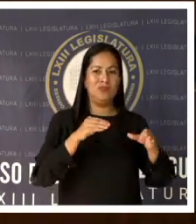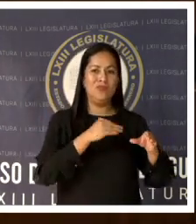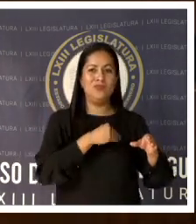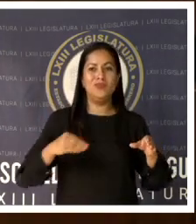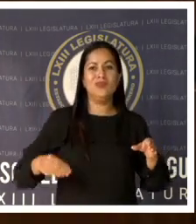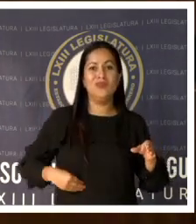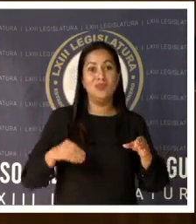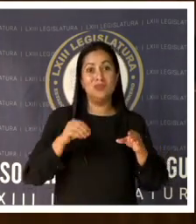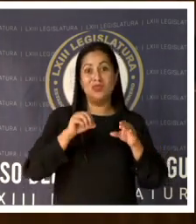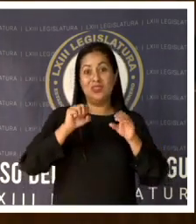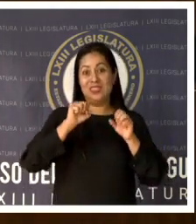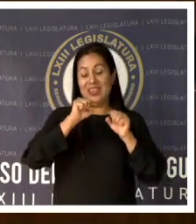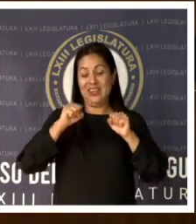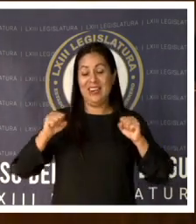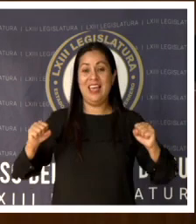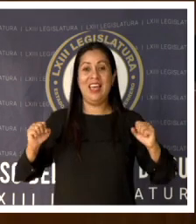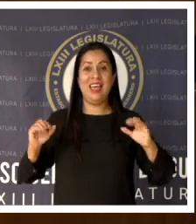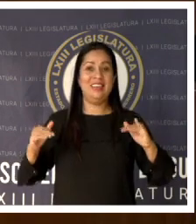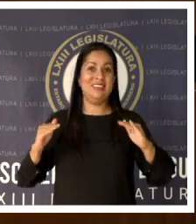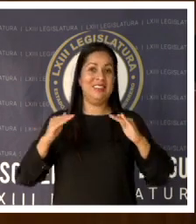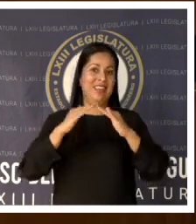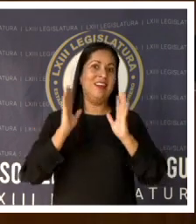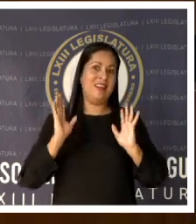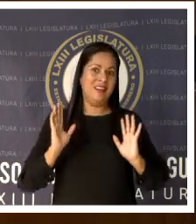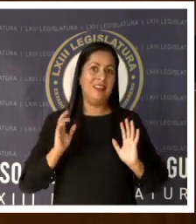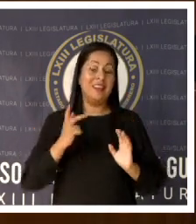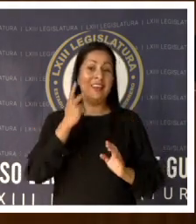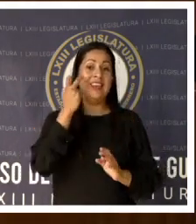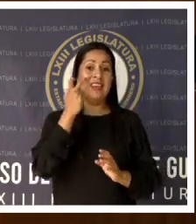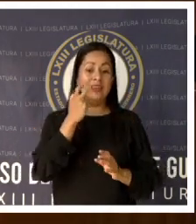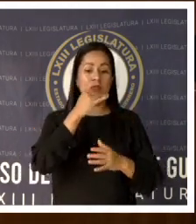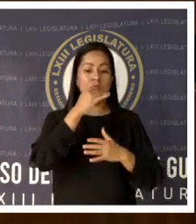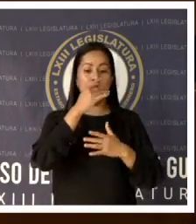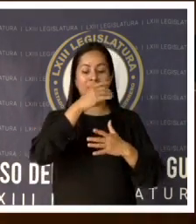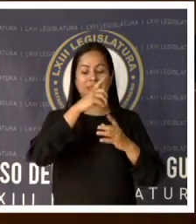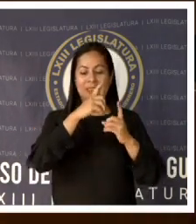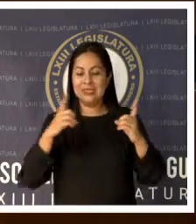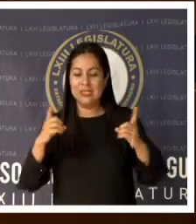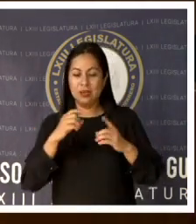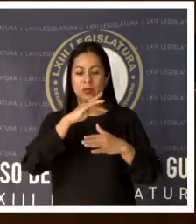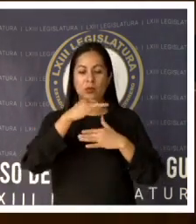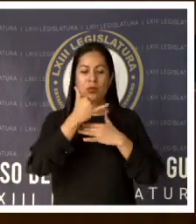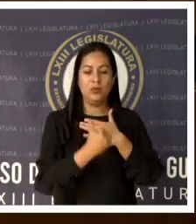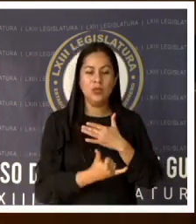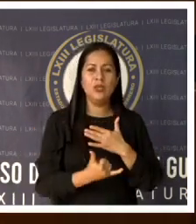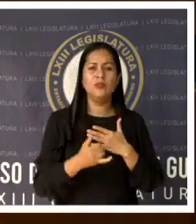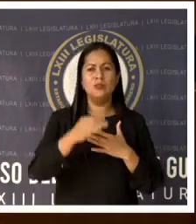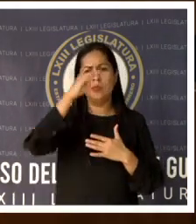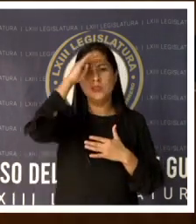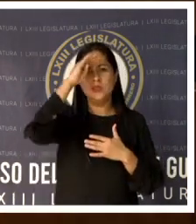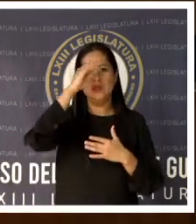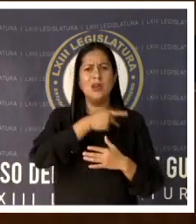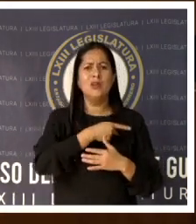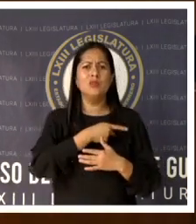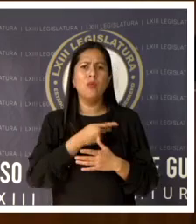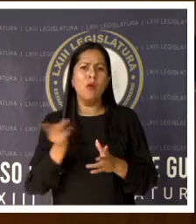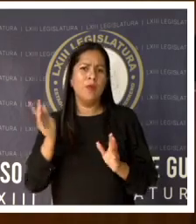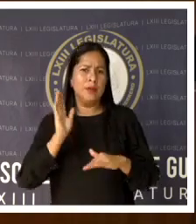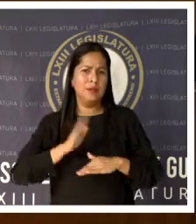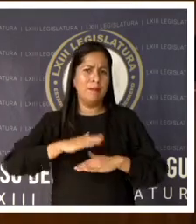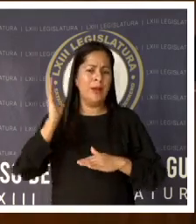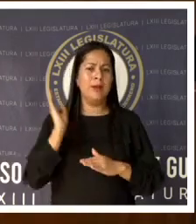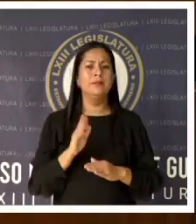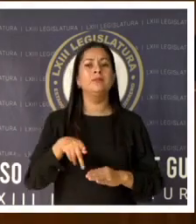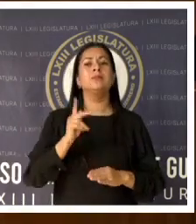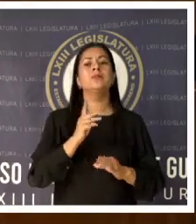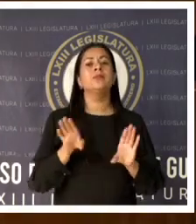eso también es desarrollo y son proyectos pensados en la gente que menos tiene pero como lo